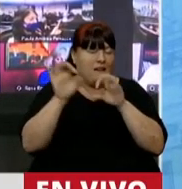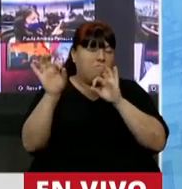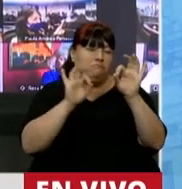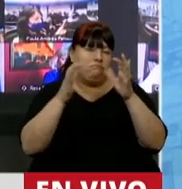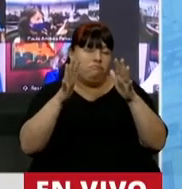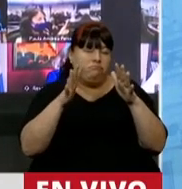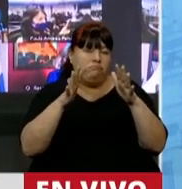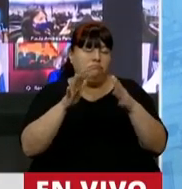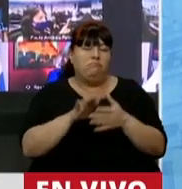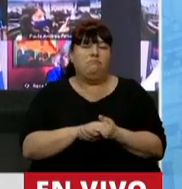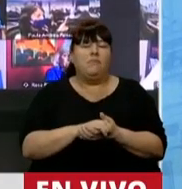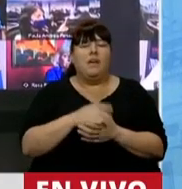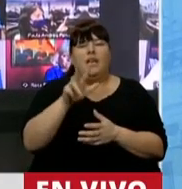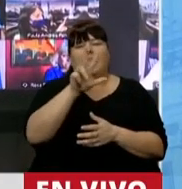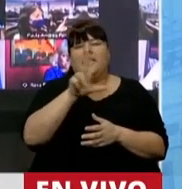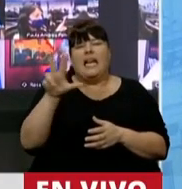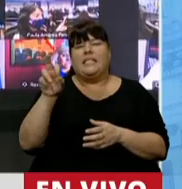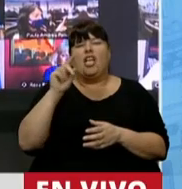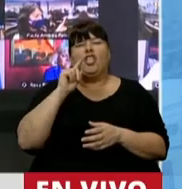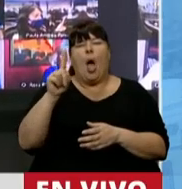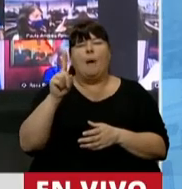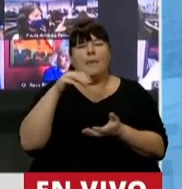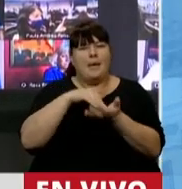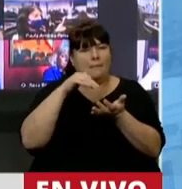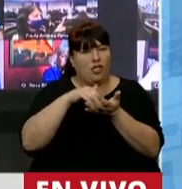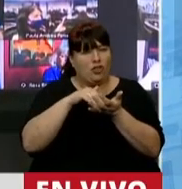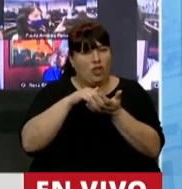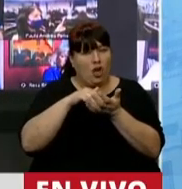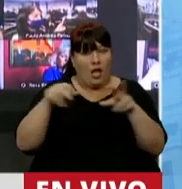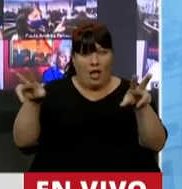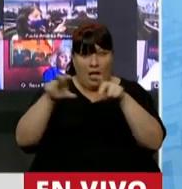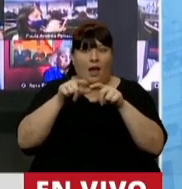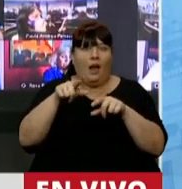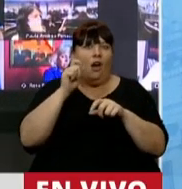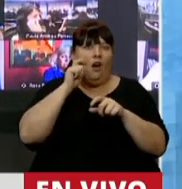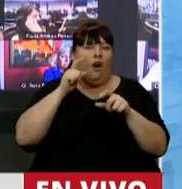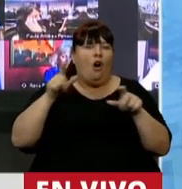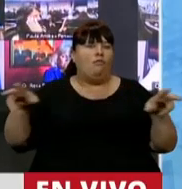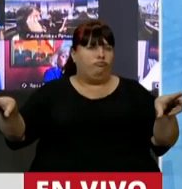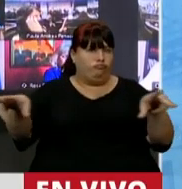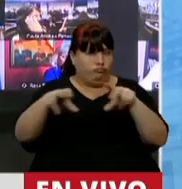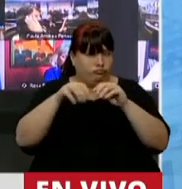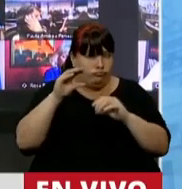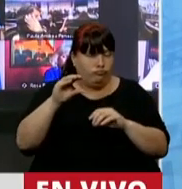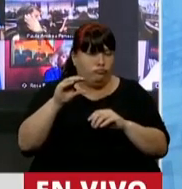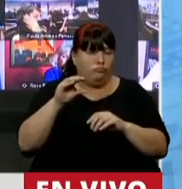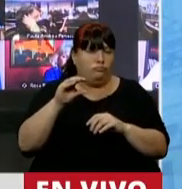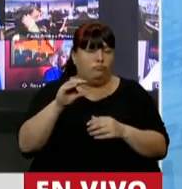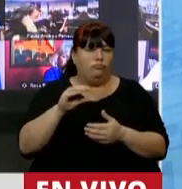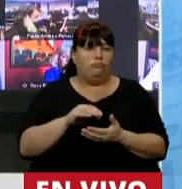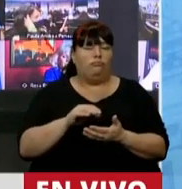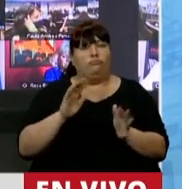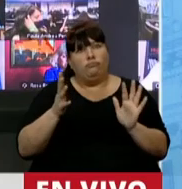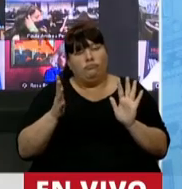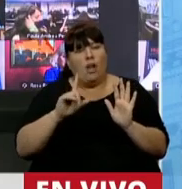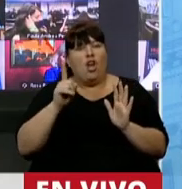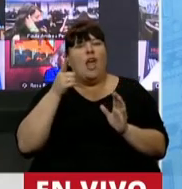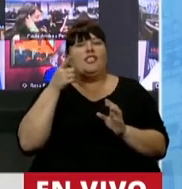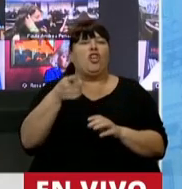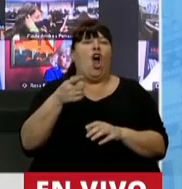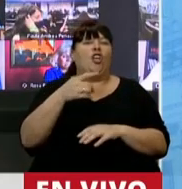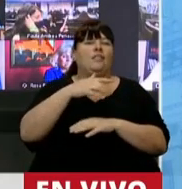estimada, 300 mil millones, va a lograr una recaudación sin castigar a